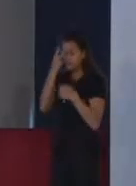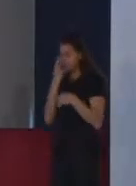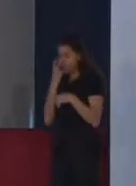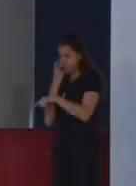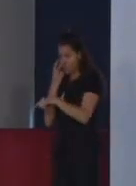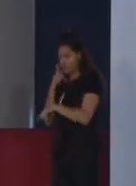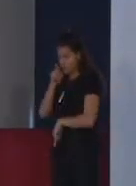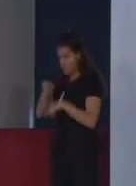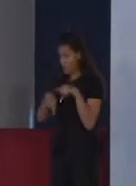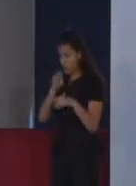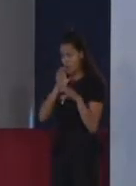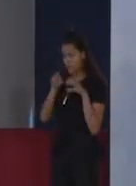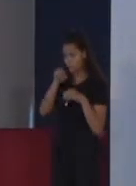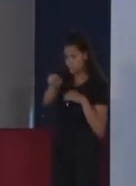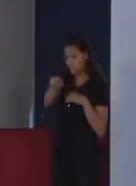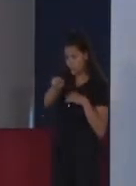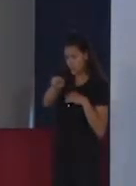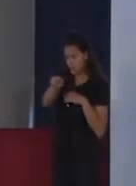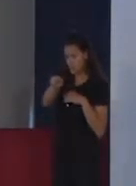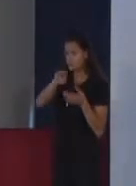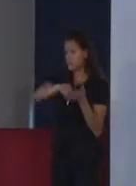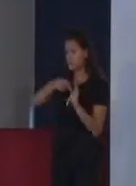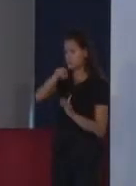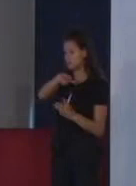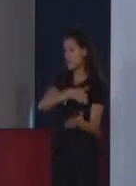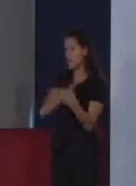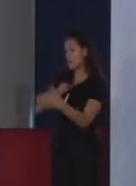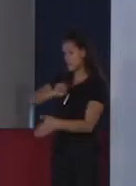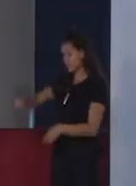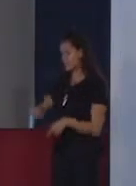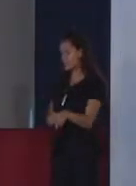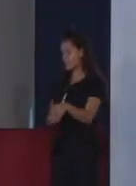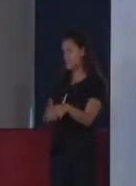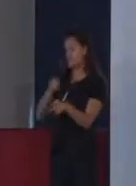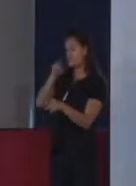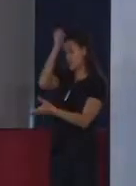acceso comunicativo con usted, usted le está violentando un derecho, y eso sí es una